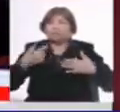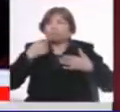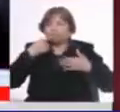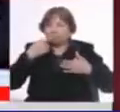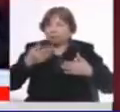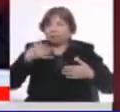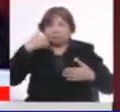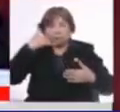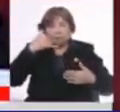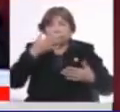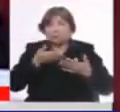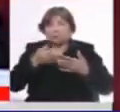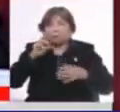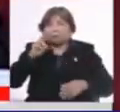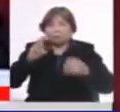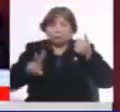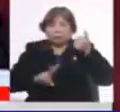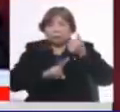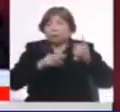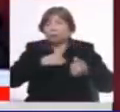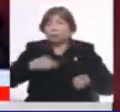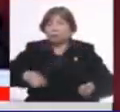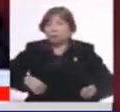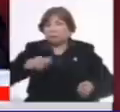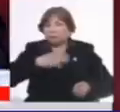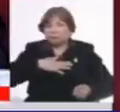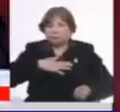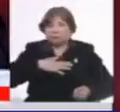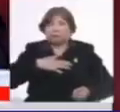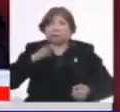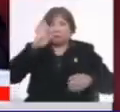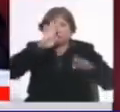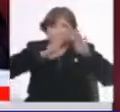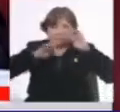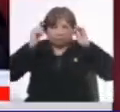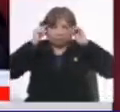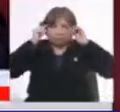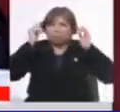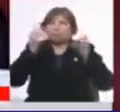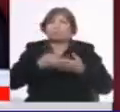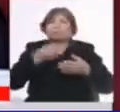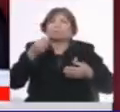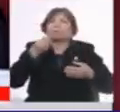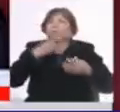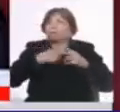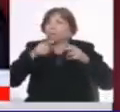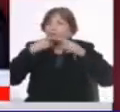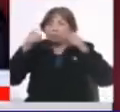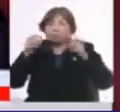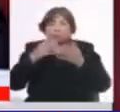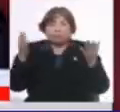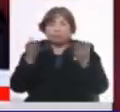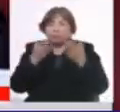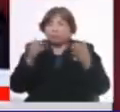tuve que llamarle al viceministro manifestándole mi preocupación porque se publicó en los